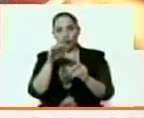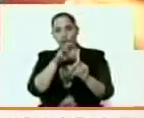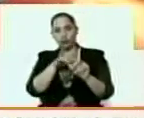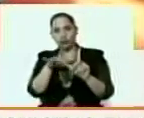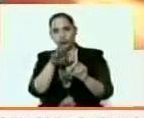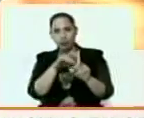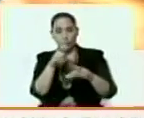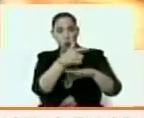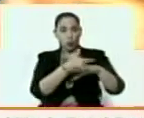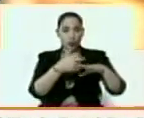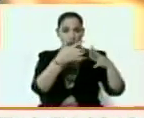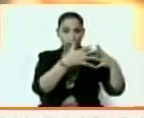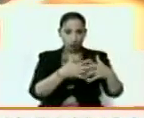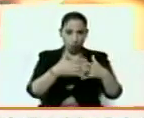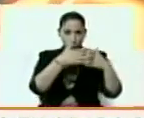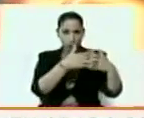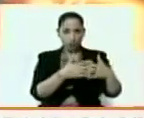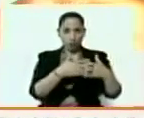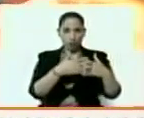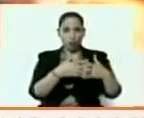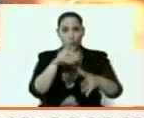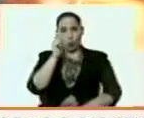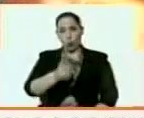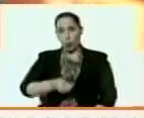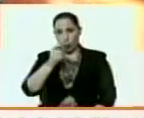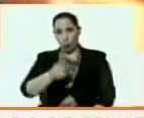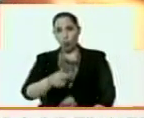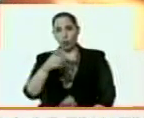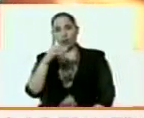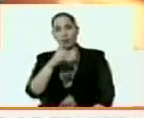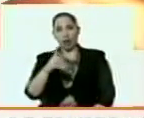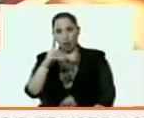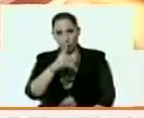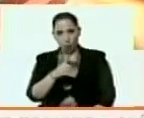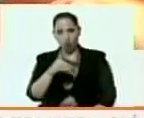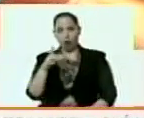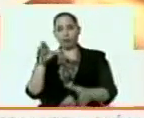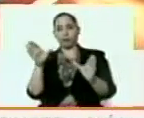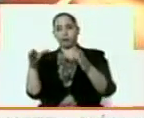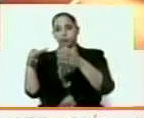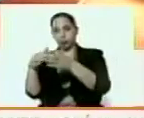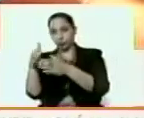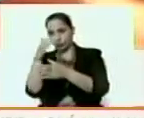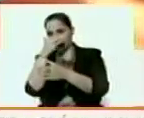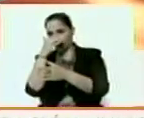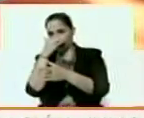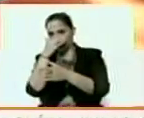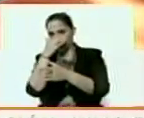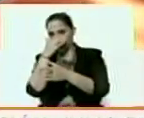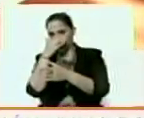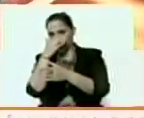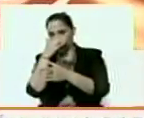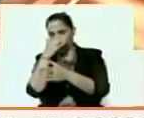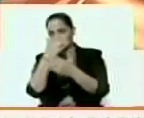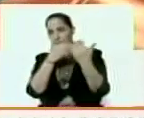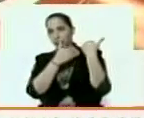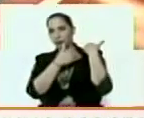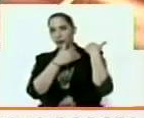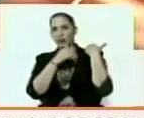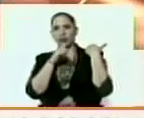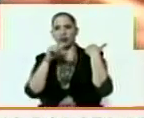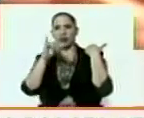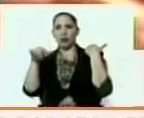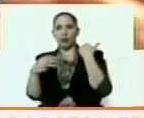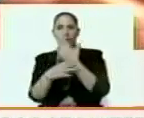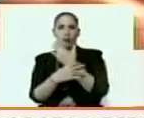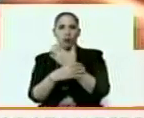el gobierno de los Estados Unidos, entre la Corte de Delaware, entre esta organización criminal encabezada por el señor Guaidó, cómo hay una